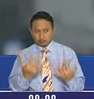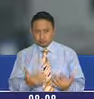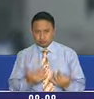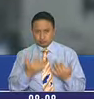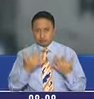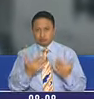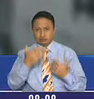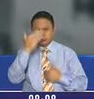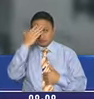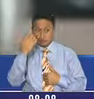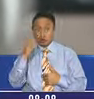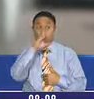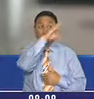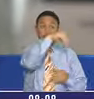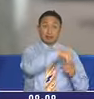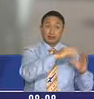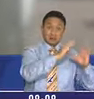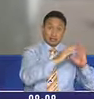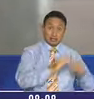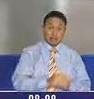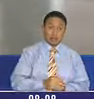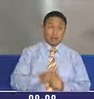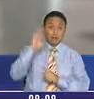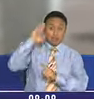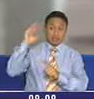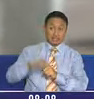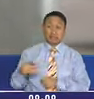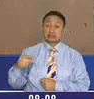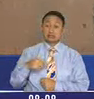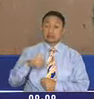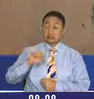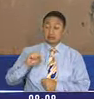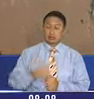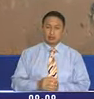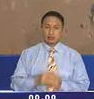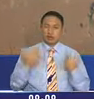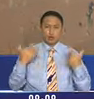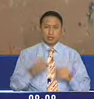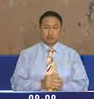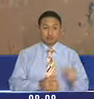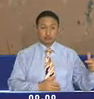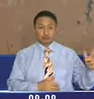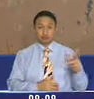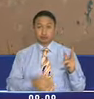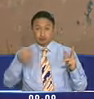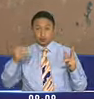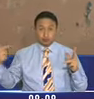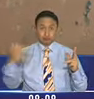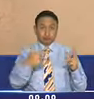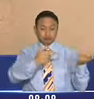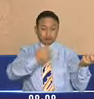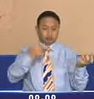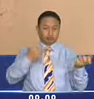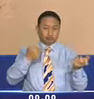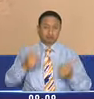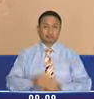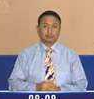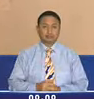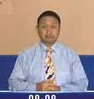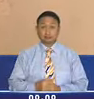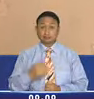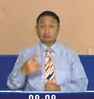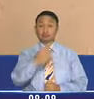tenían un informante que les pasaba el dato de cómo se movían. A la mínima oportunidad les sorprendieron a bala. Los proyectiles